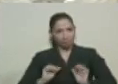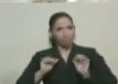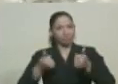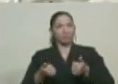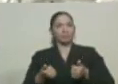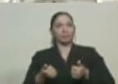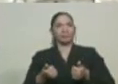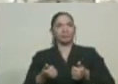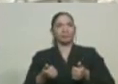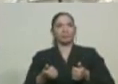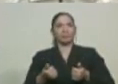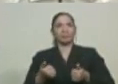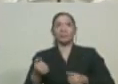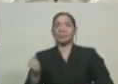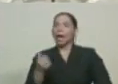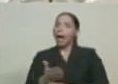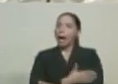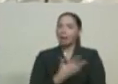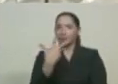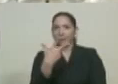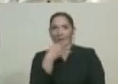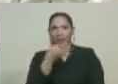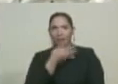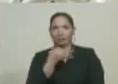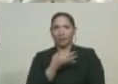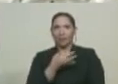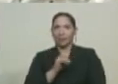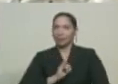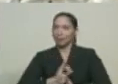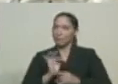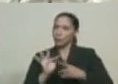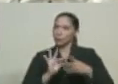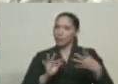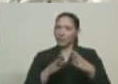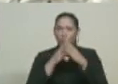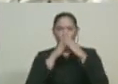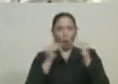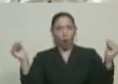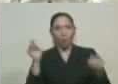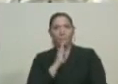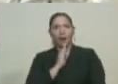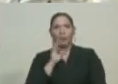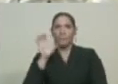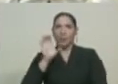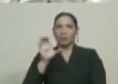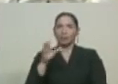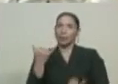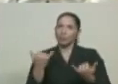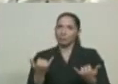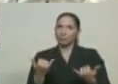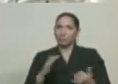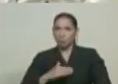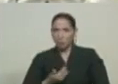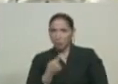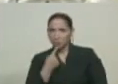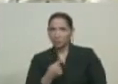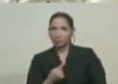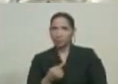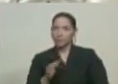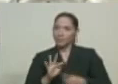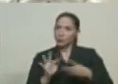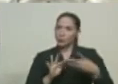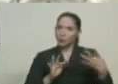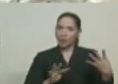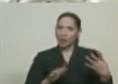pero estimamos que antes de las 3 de la tarde esté en pleno funcionamiento. Así que, podríamos decir que prácticamente está en funcionamiento